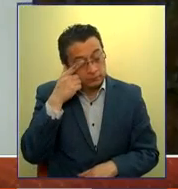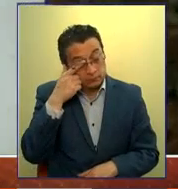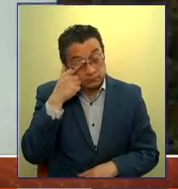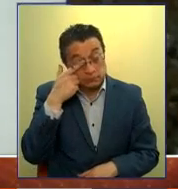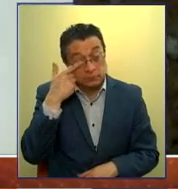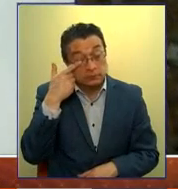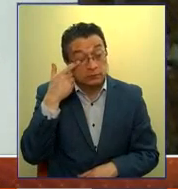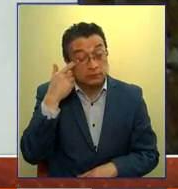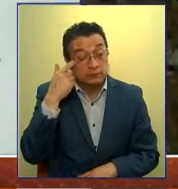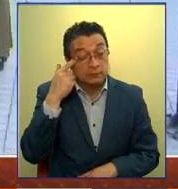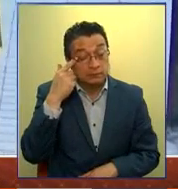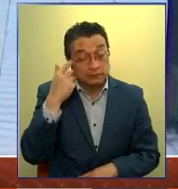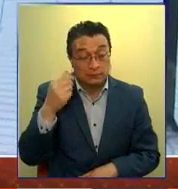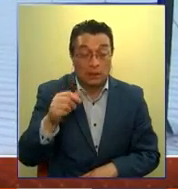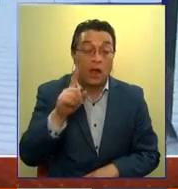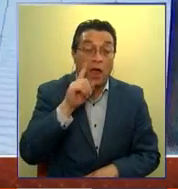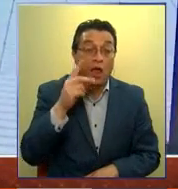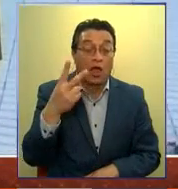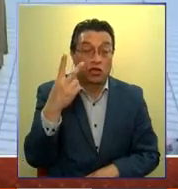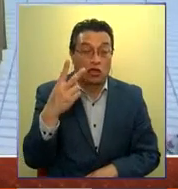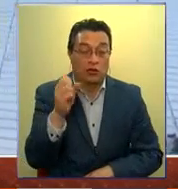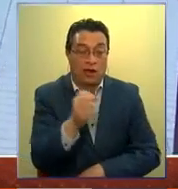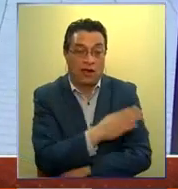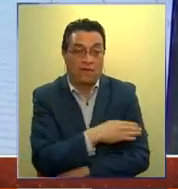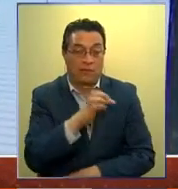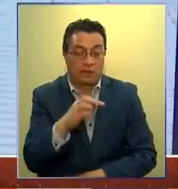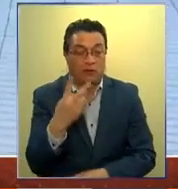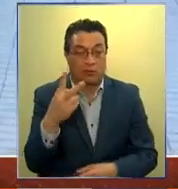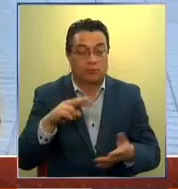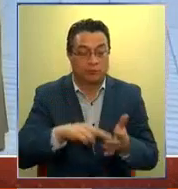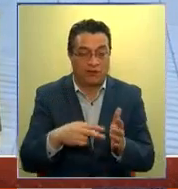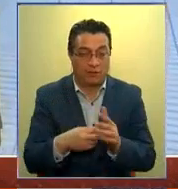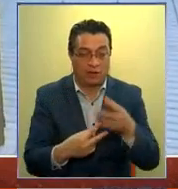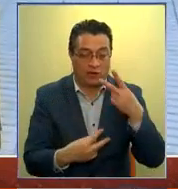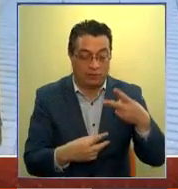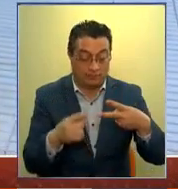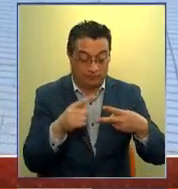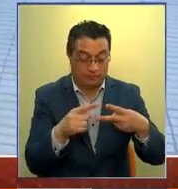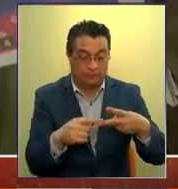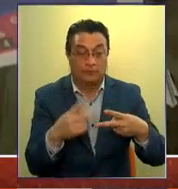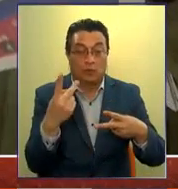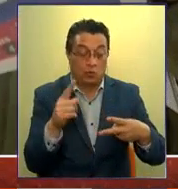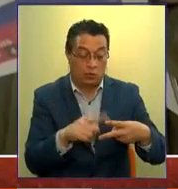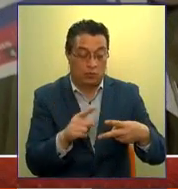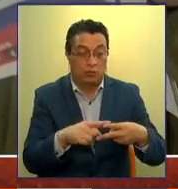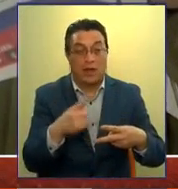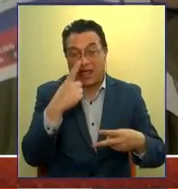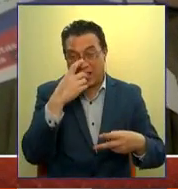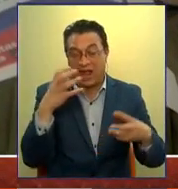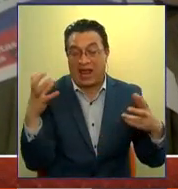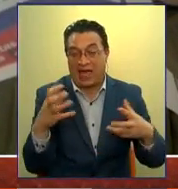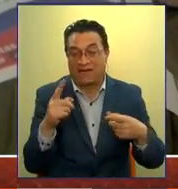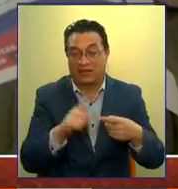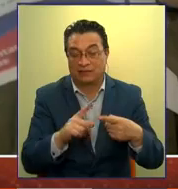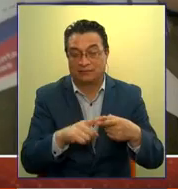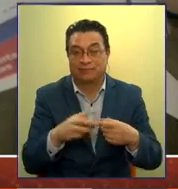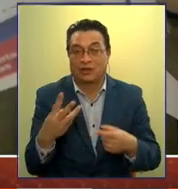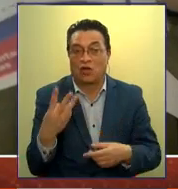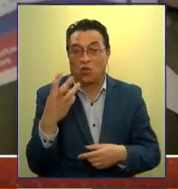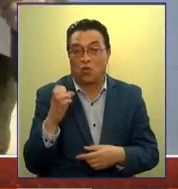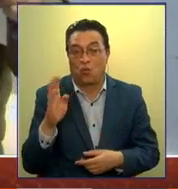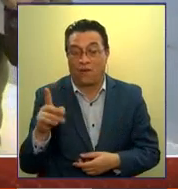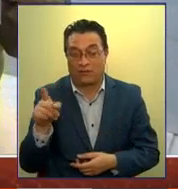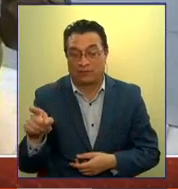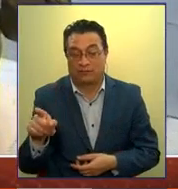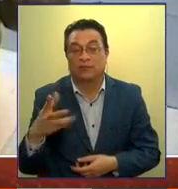Mire, ha habido problemas con dos administradoras. Una de ellas tuvo problemas más o menos graves con su sitio web, que